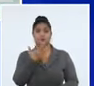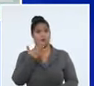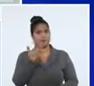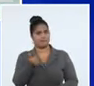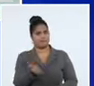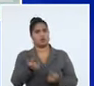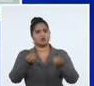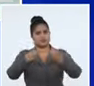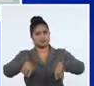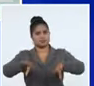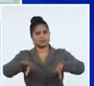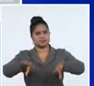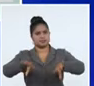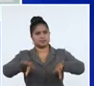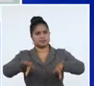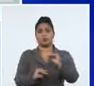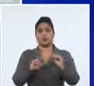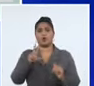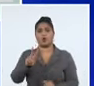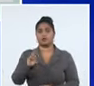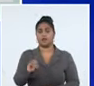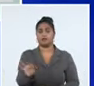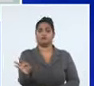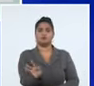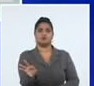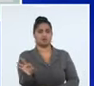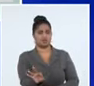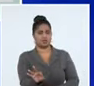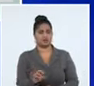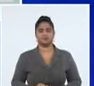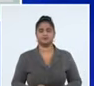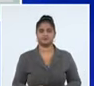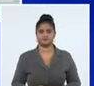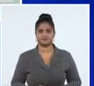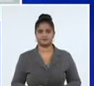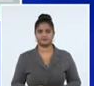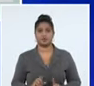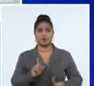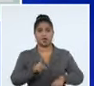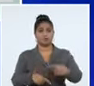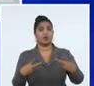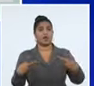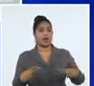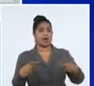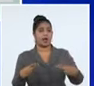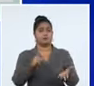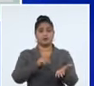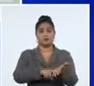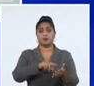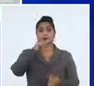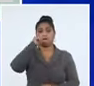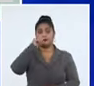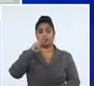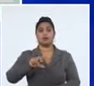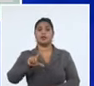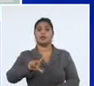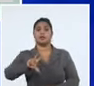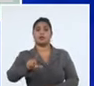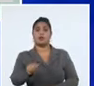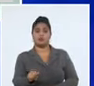de 20%. Después viene Cárdenas, Pedro Betancur, Limonar y Niceto